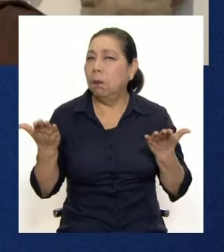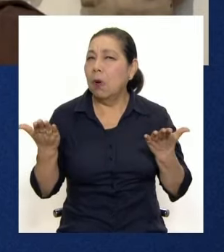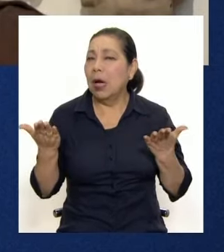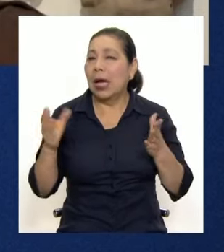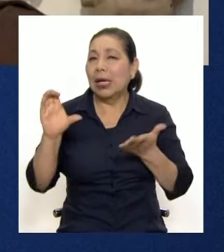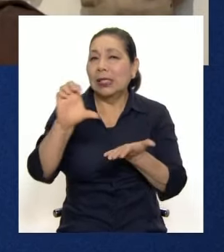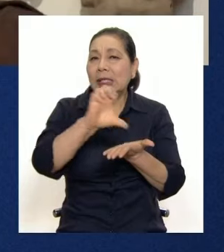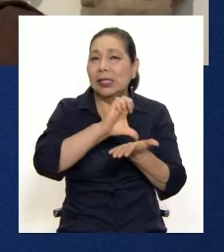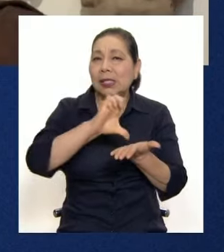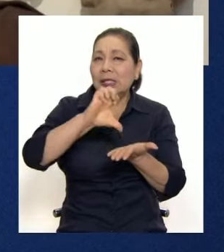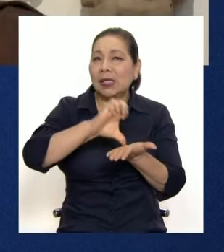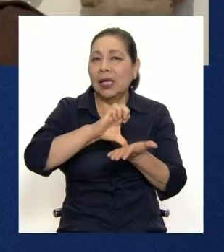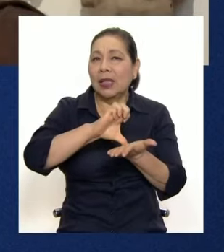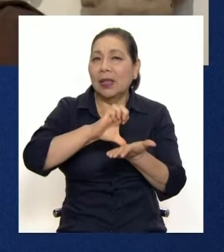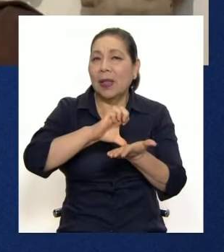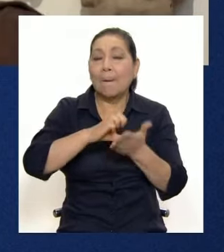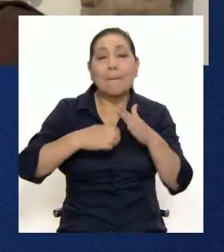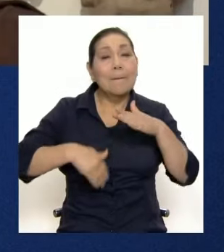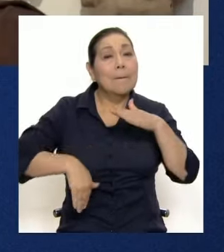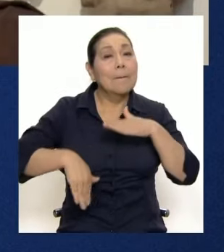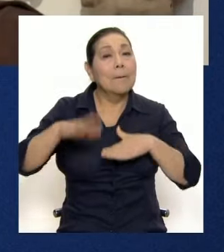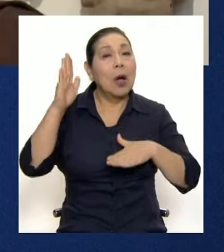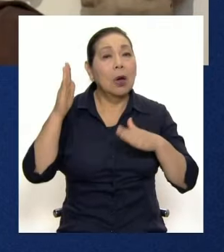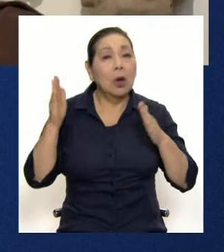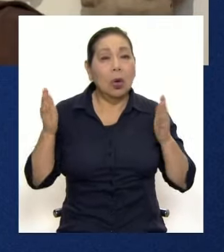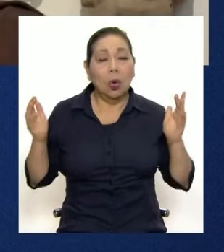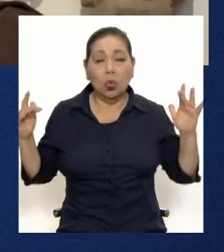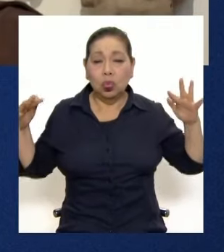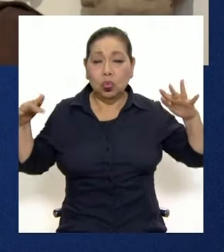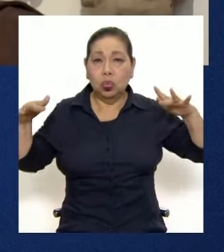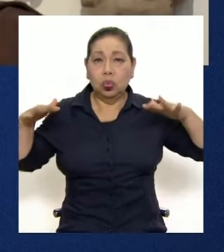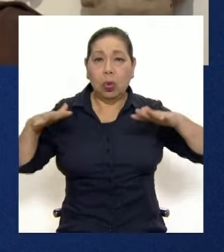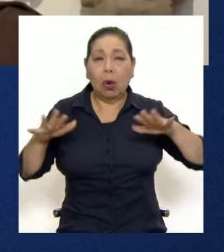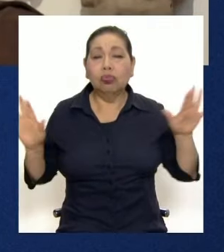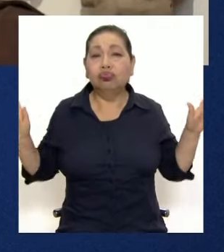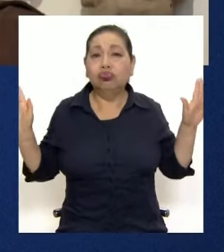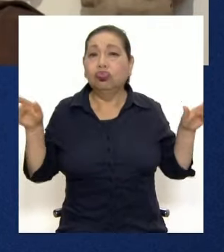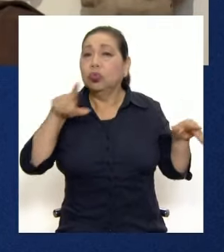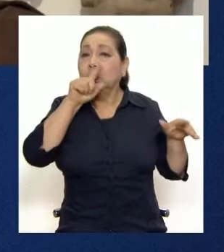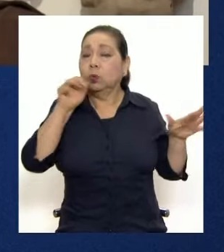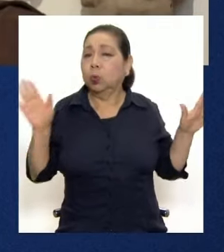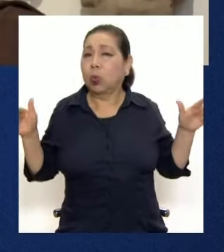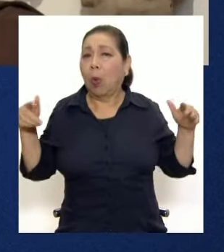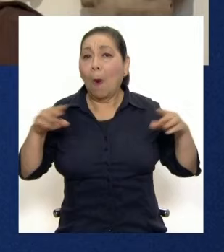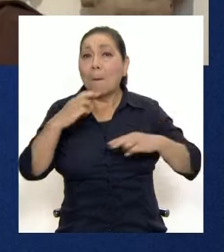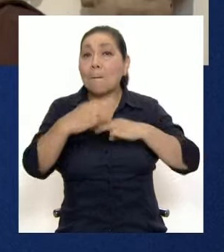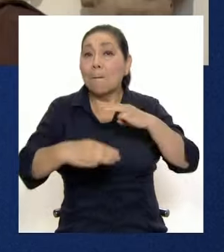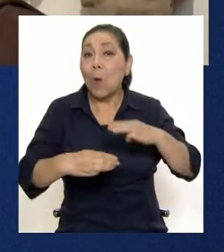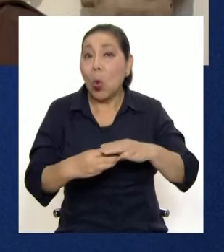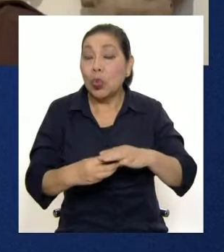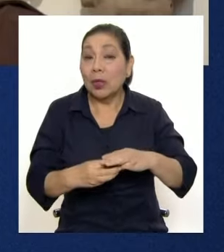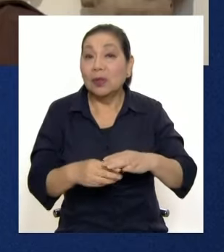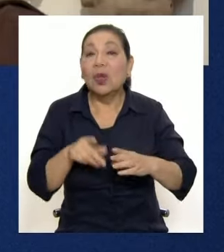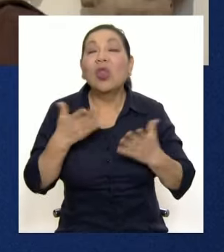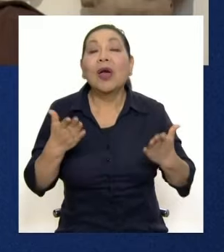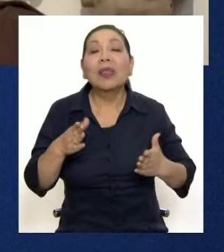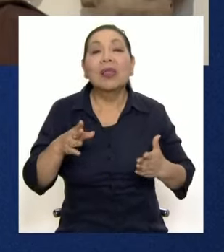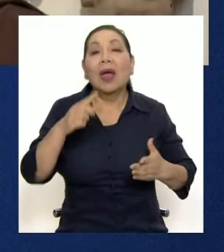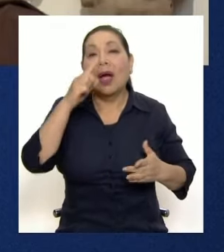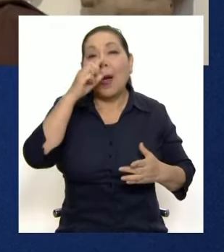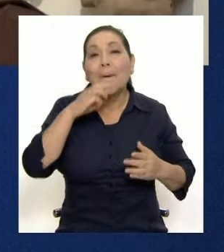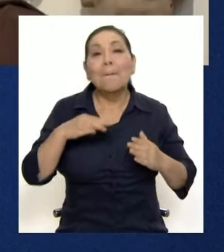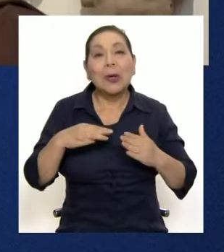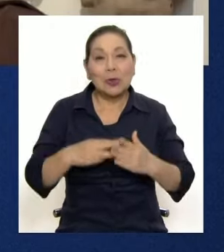centro urbano de mayor concentración de aves en el mundo y es en machupichu